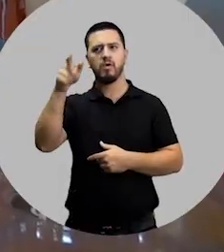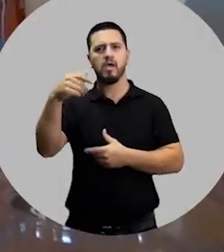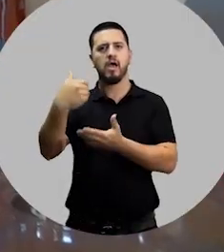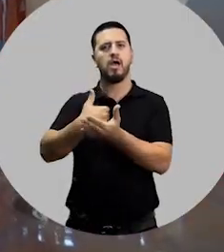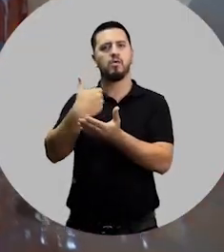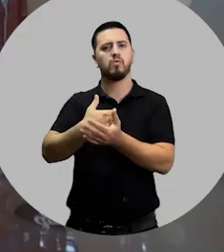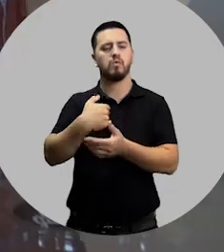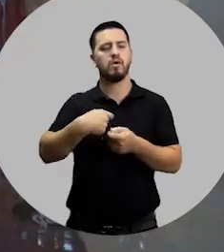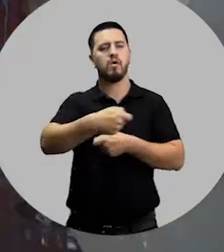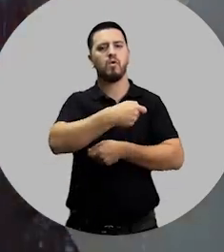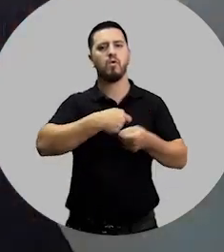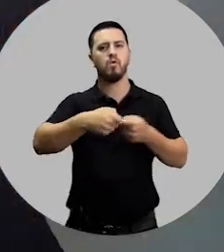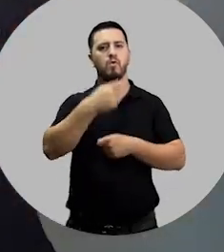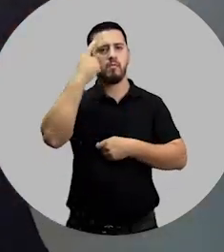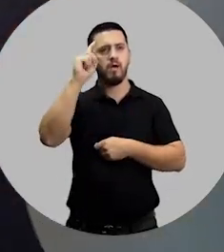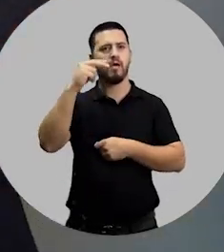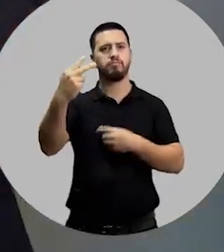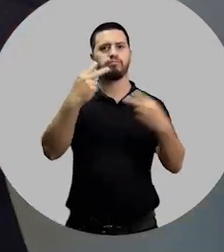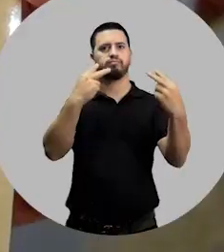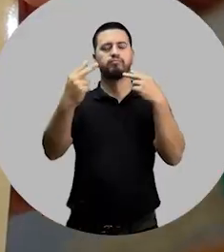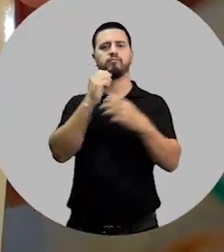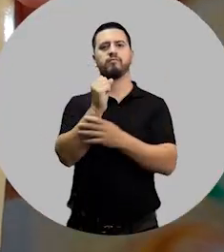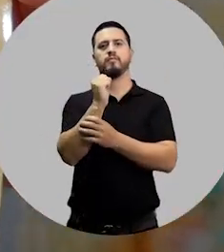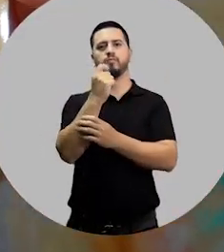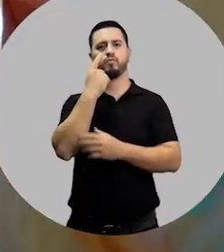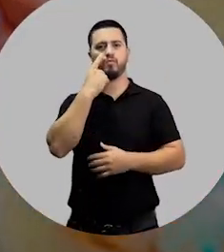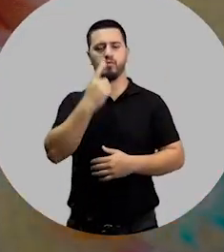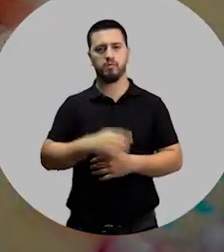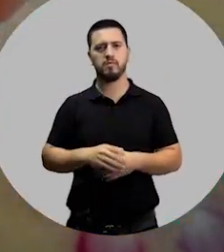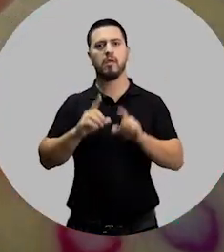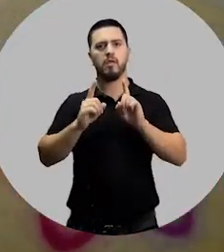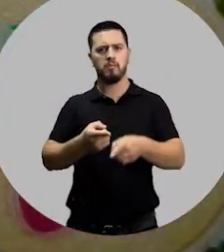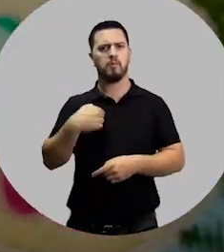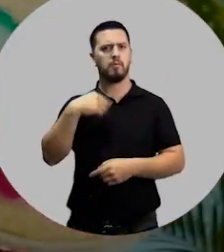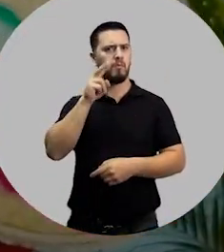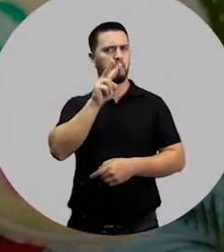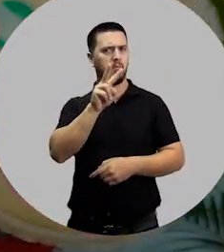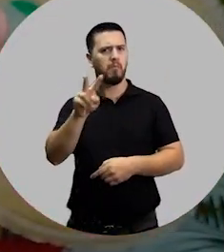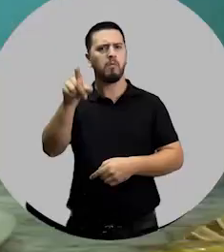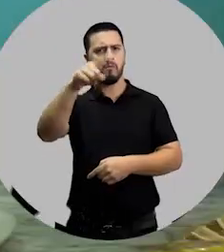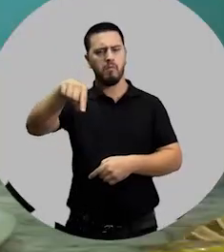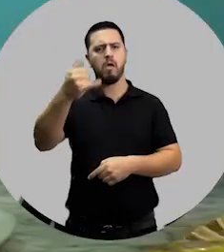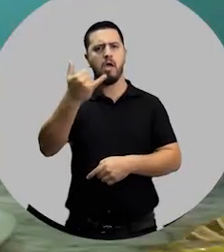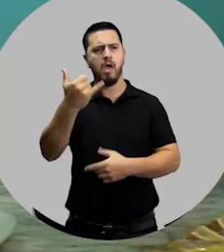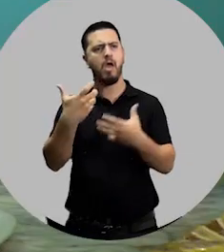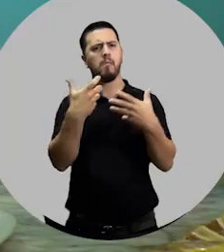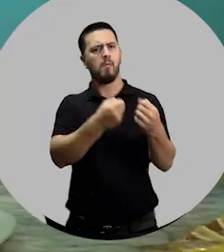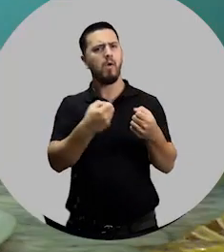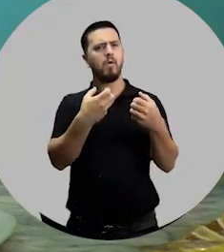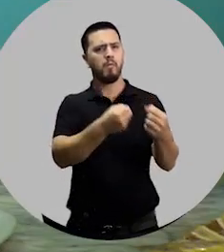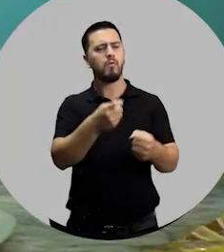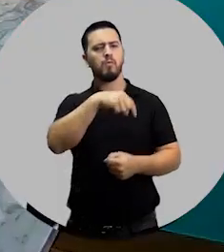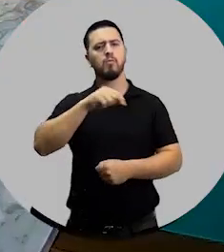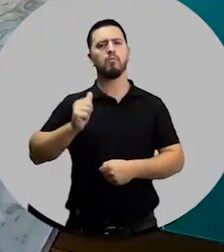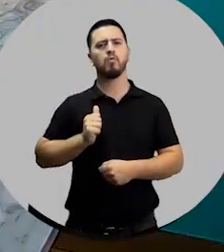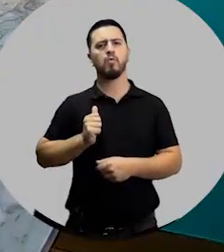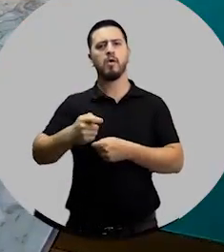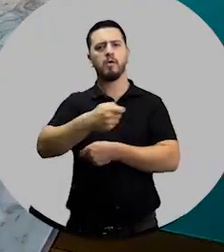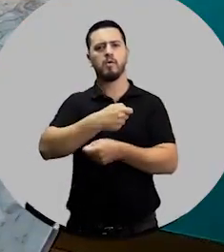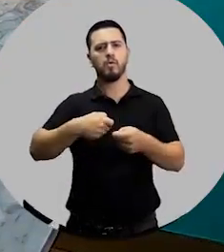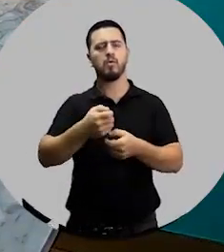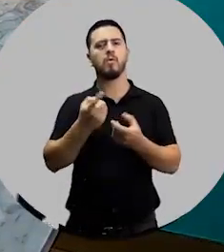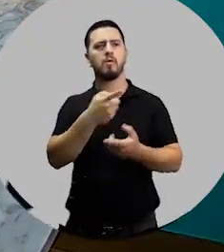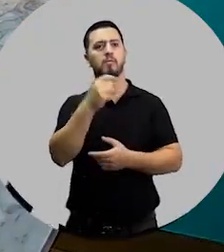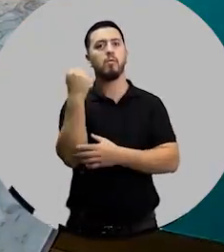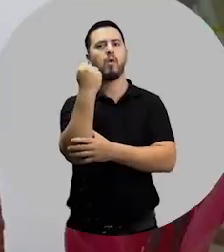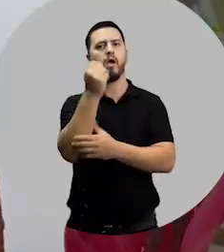a mi emprendimiento para que pueda ser visible. Además veo cómo ustedes reapoyan a las emprendedoras y eso le ayuda